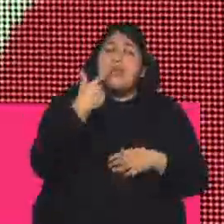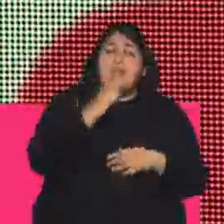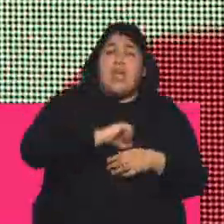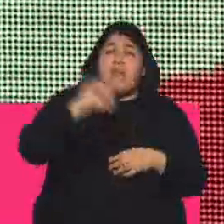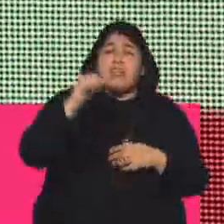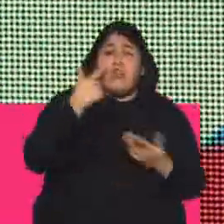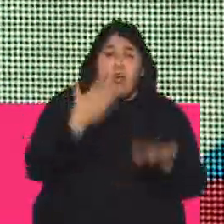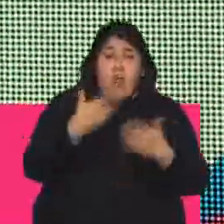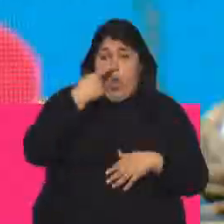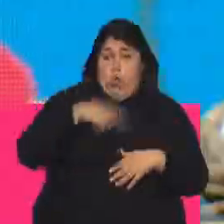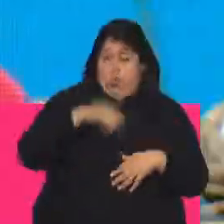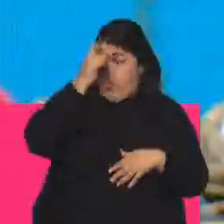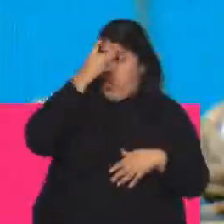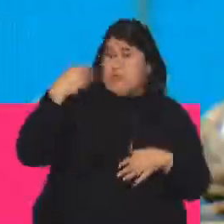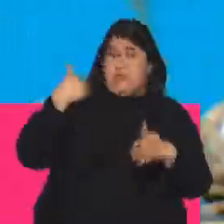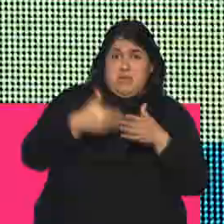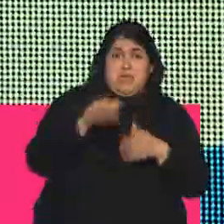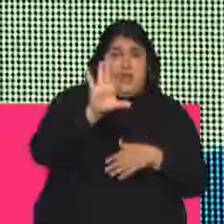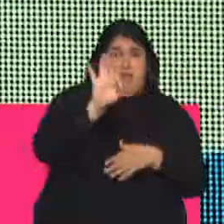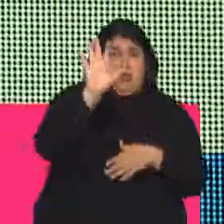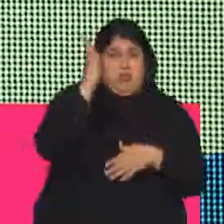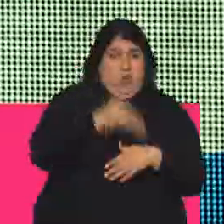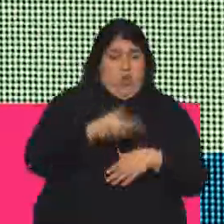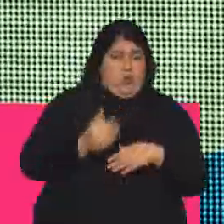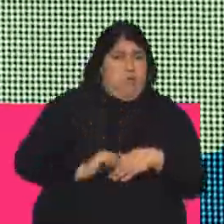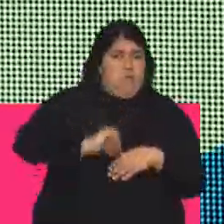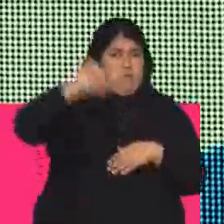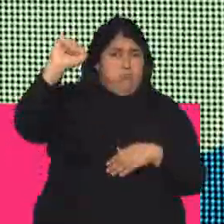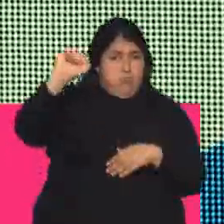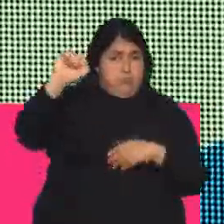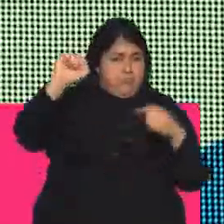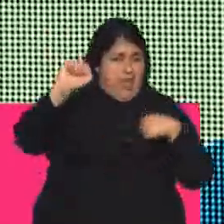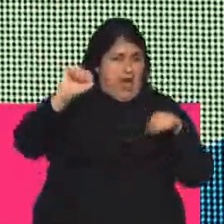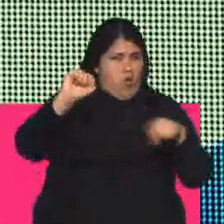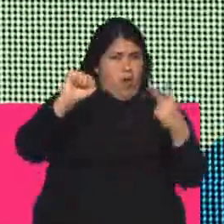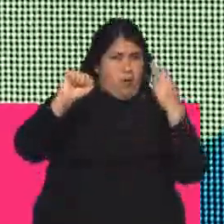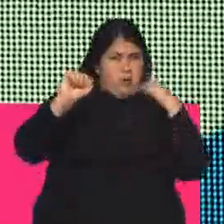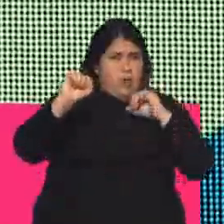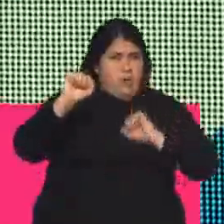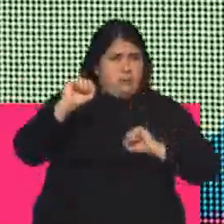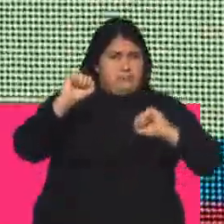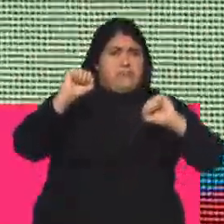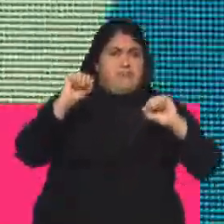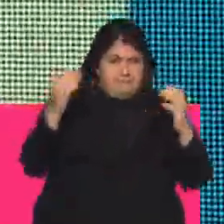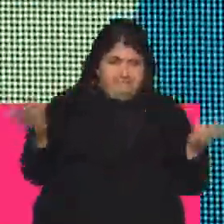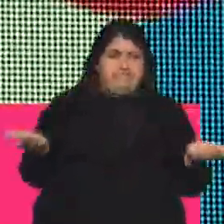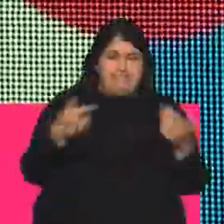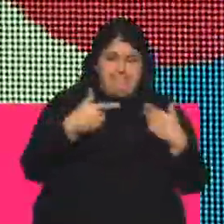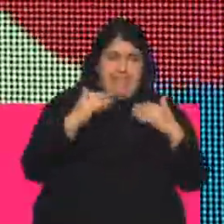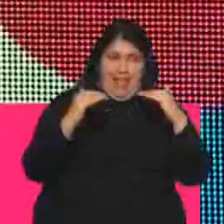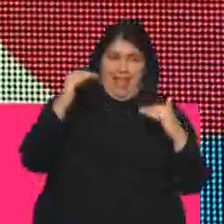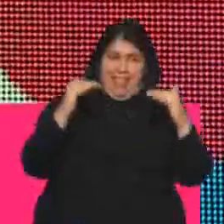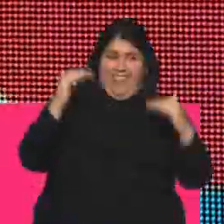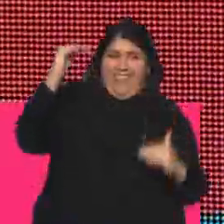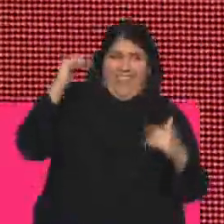12 meses fue casi el 50%. Si acá te lo dan al 29, la verdad que salís ganando. pagando, obvio, ¿no?